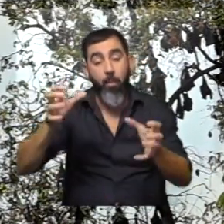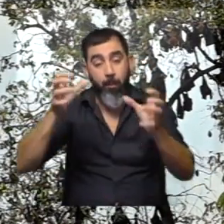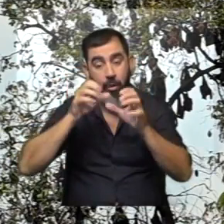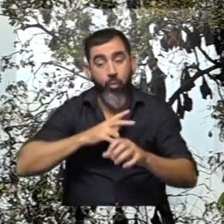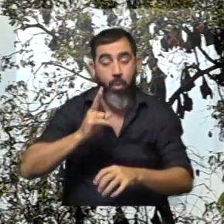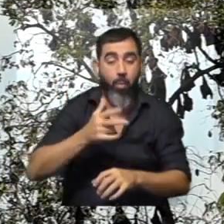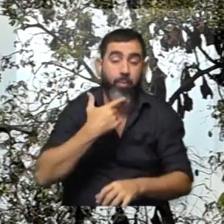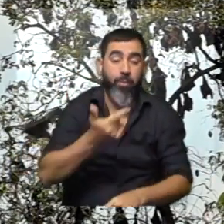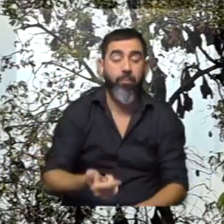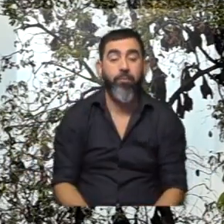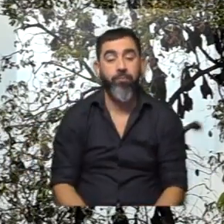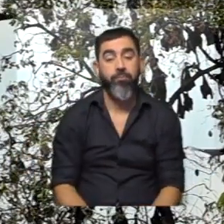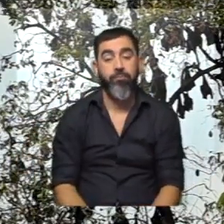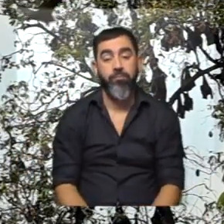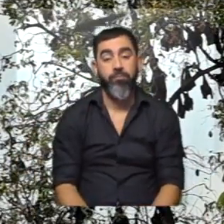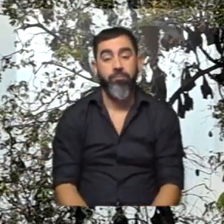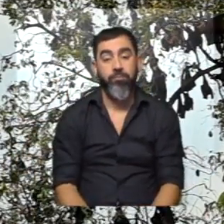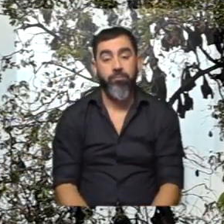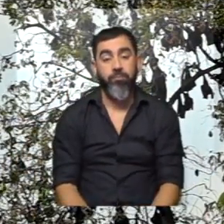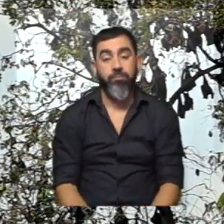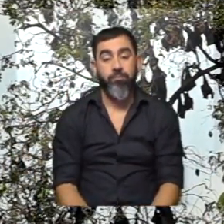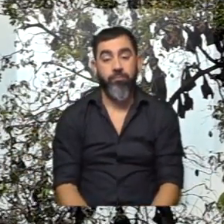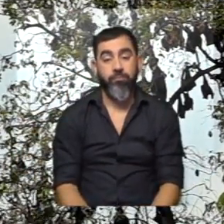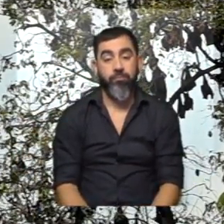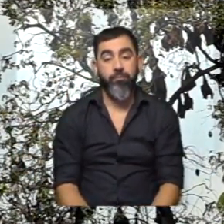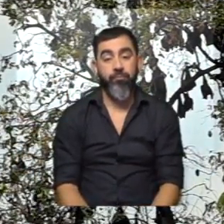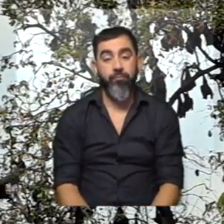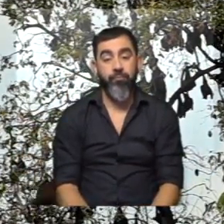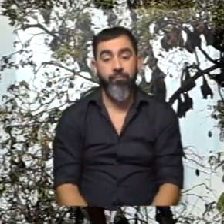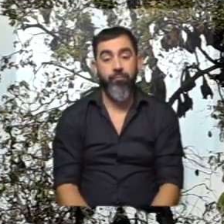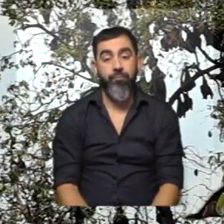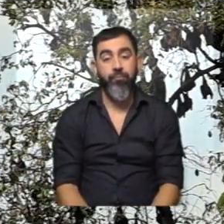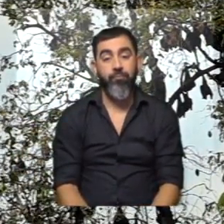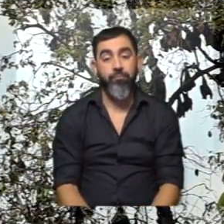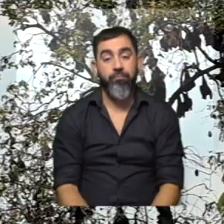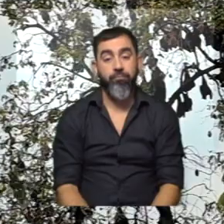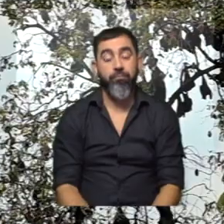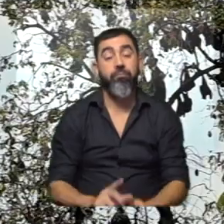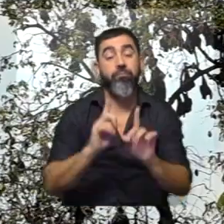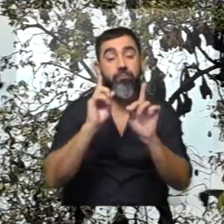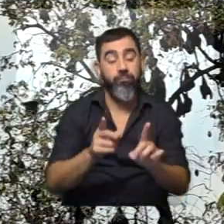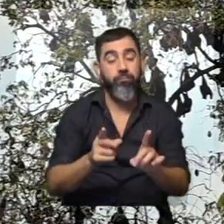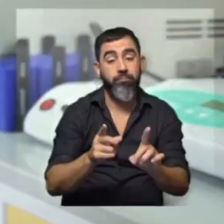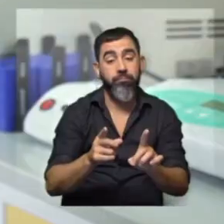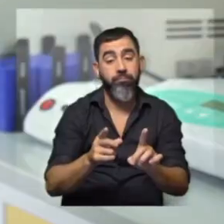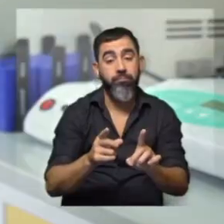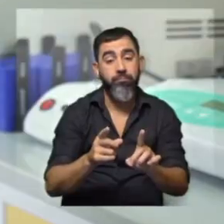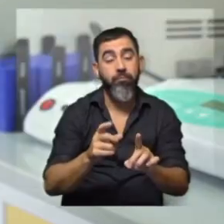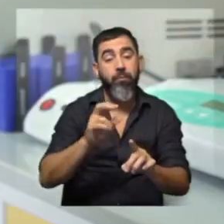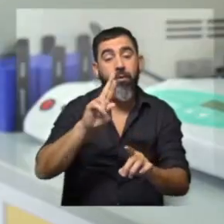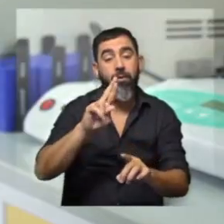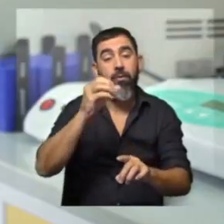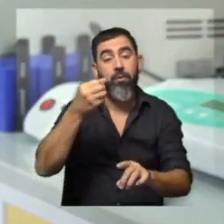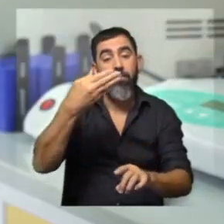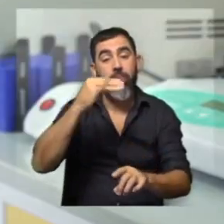para el hombre. Estamos también trabajando en rabia, que es